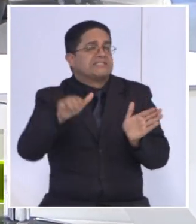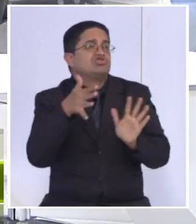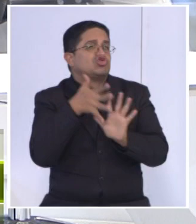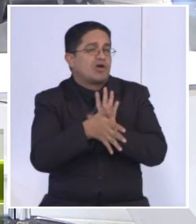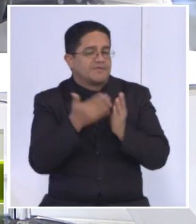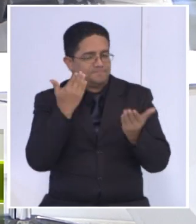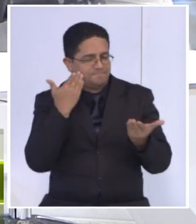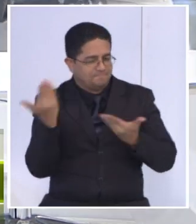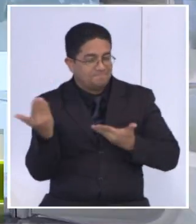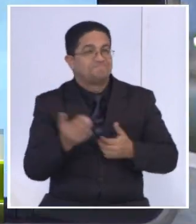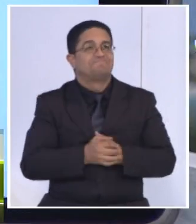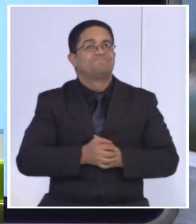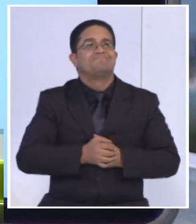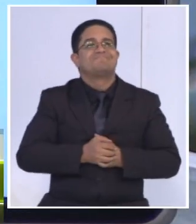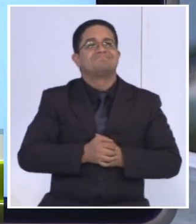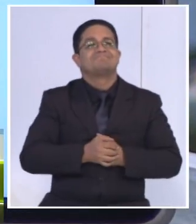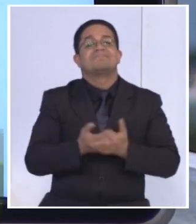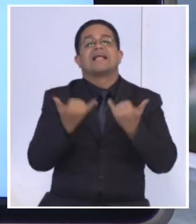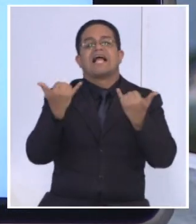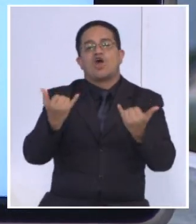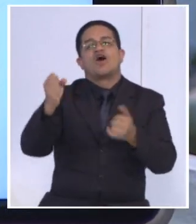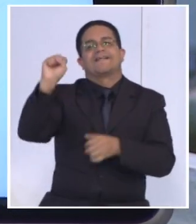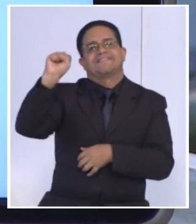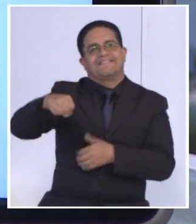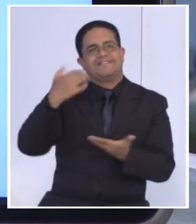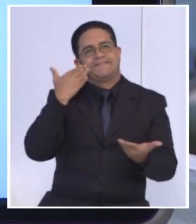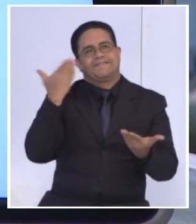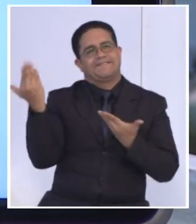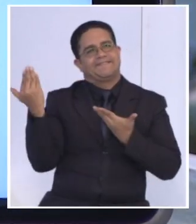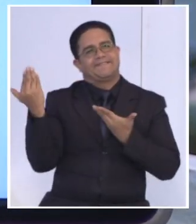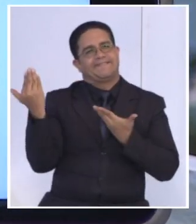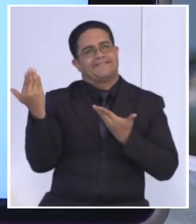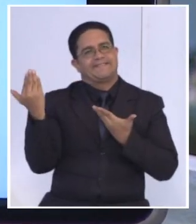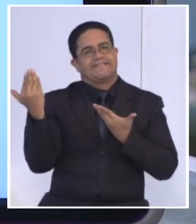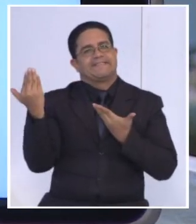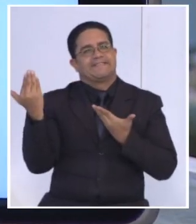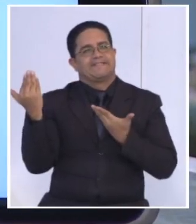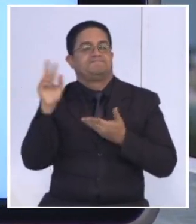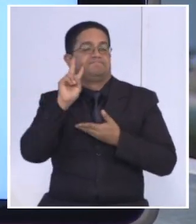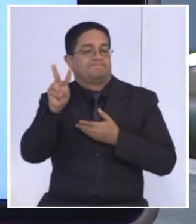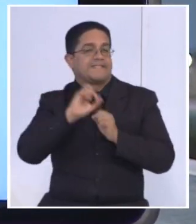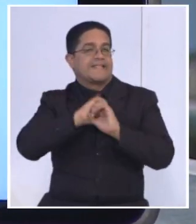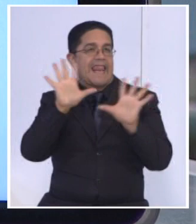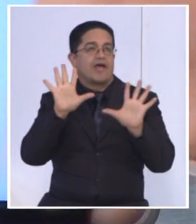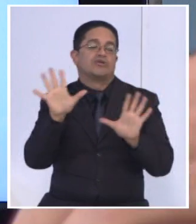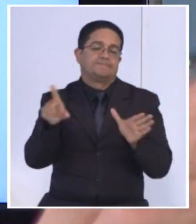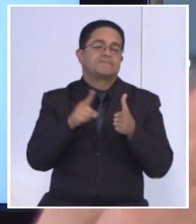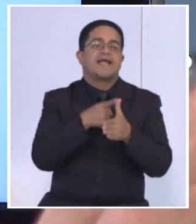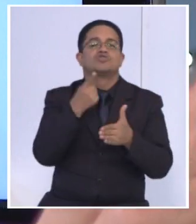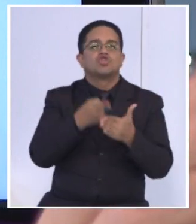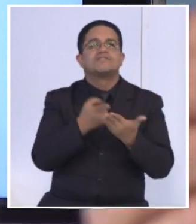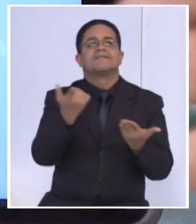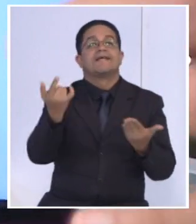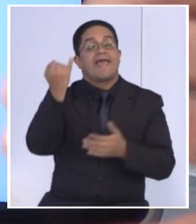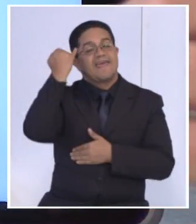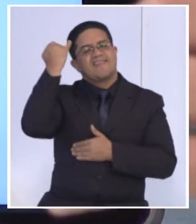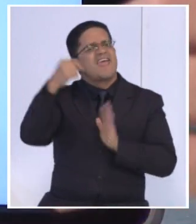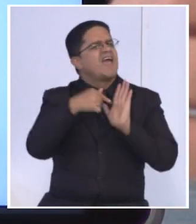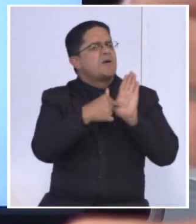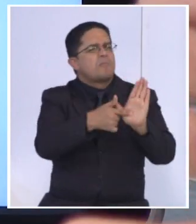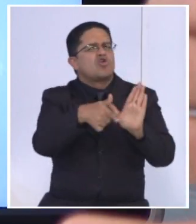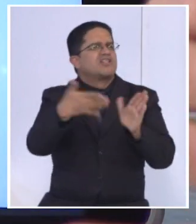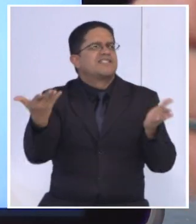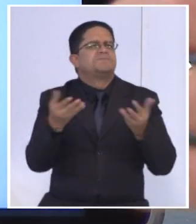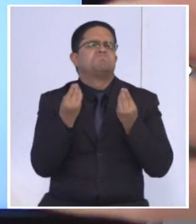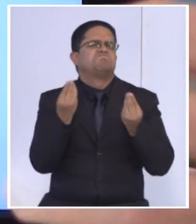Ahora sí podemos verlo. Ahora sí podemos tenerla como tal, ¿ok? Entonces, la idea de traer esta imagen es para poder ser